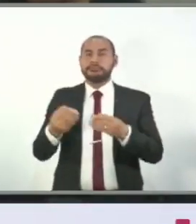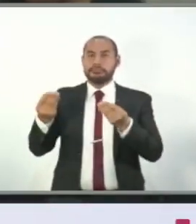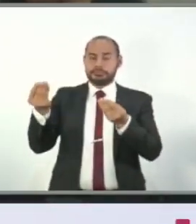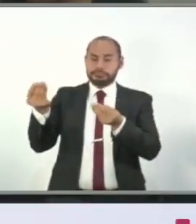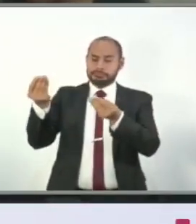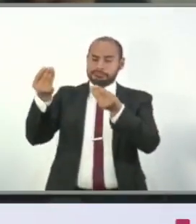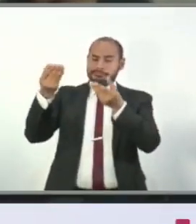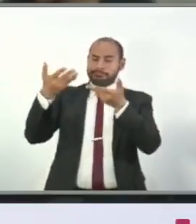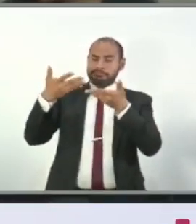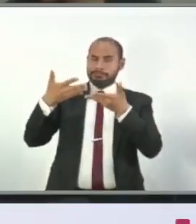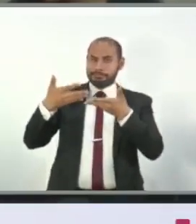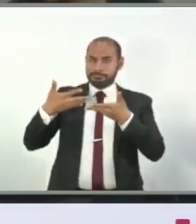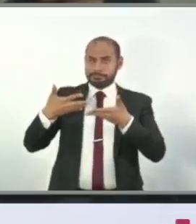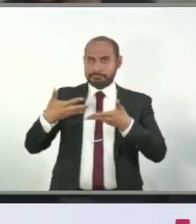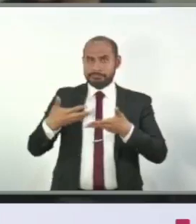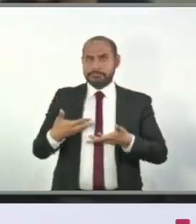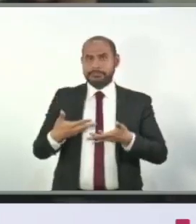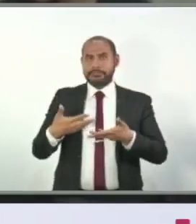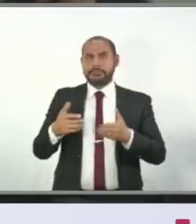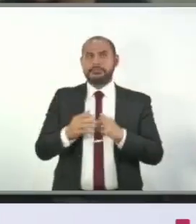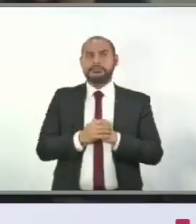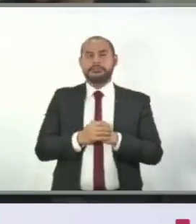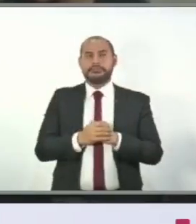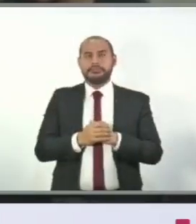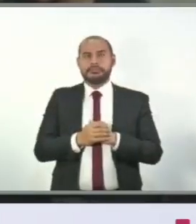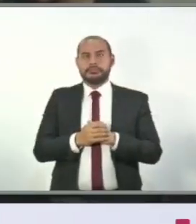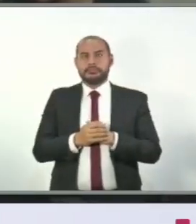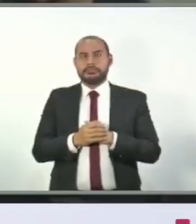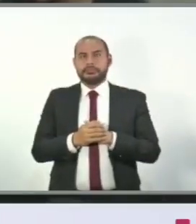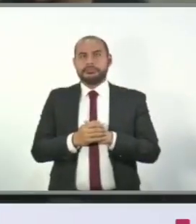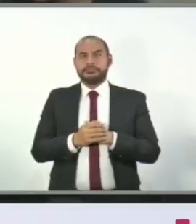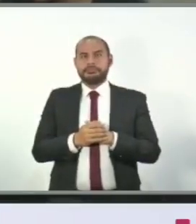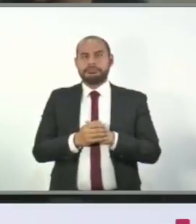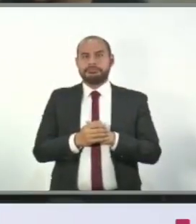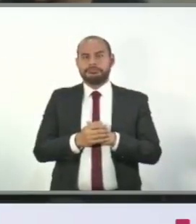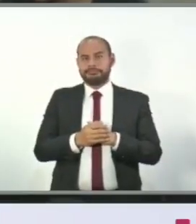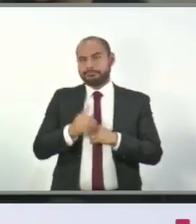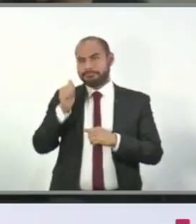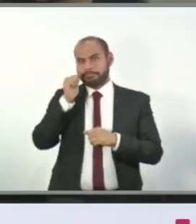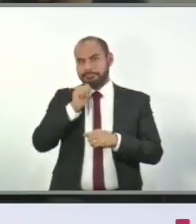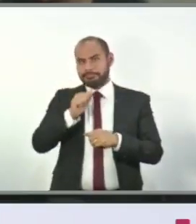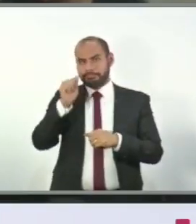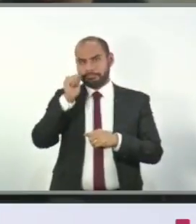nos, venga tu reino,